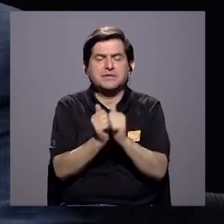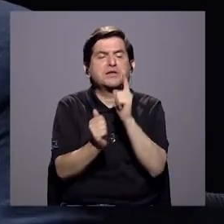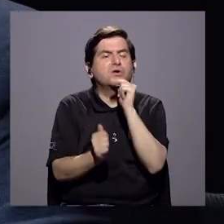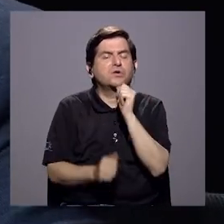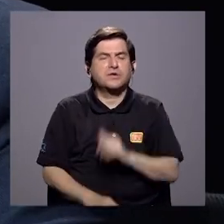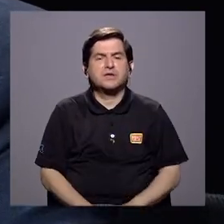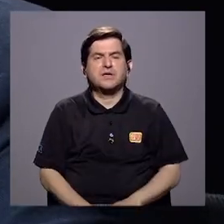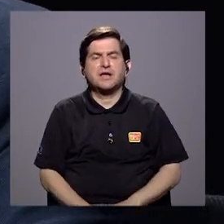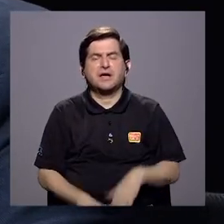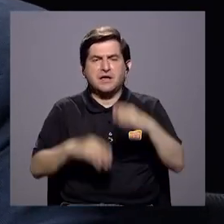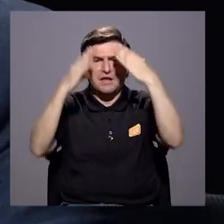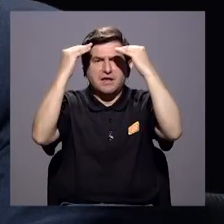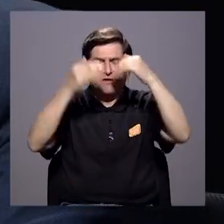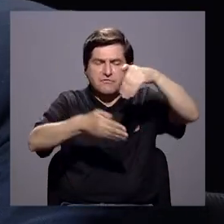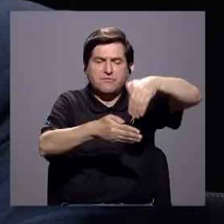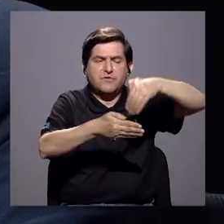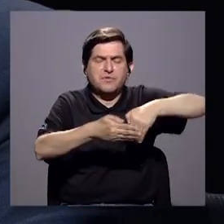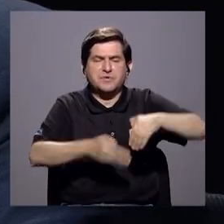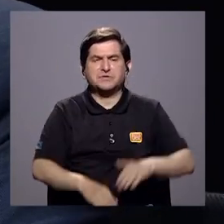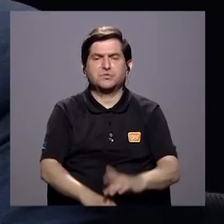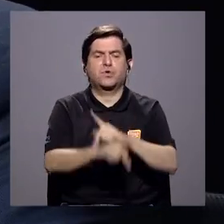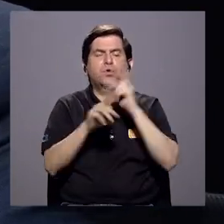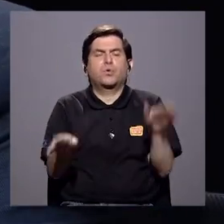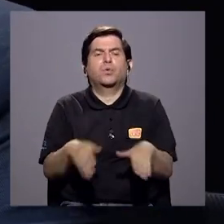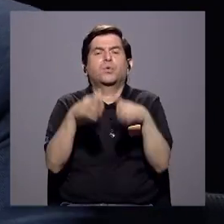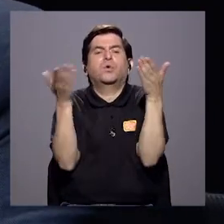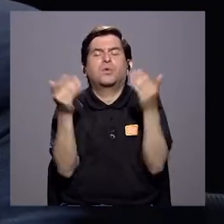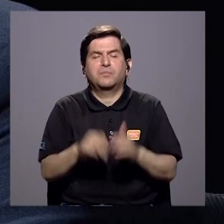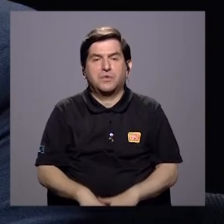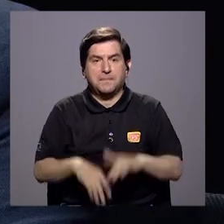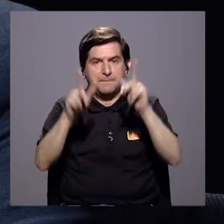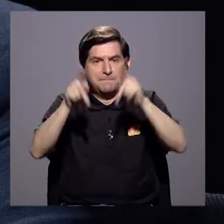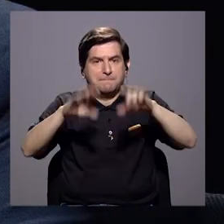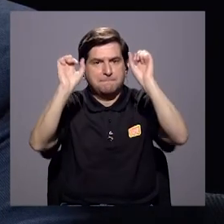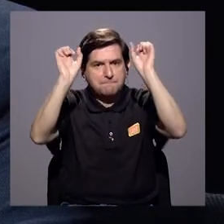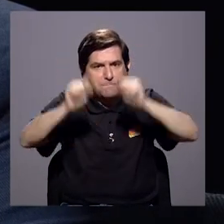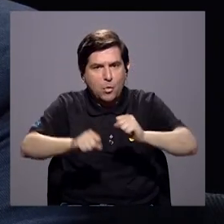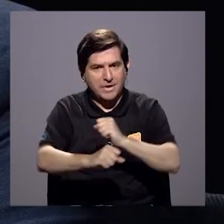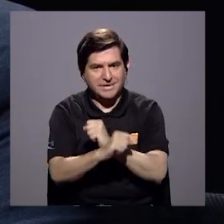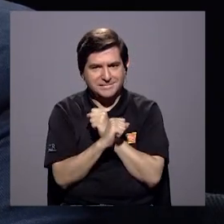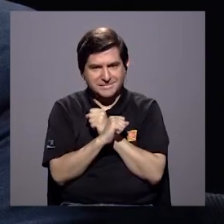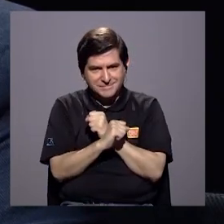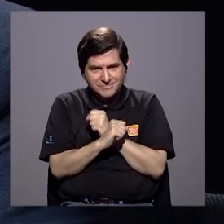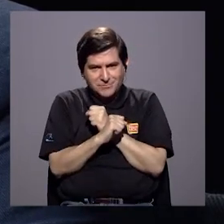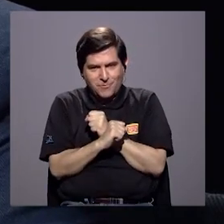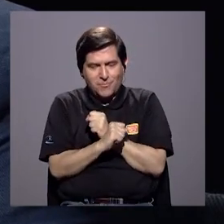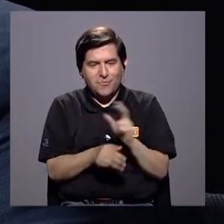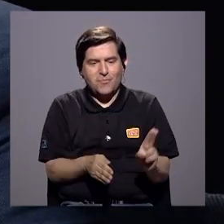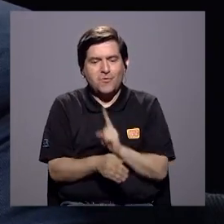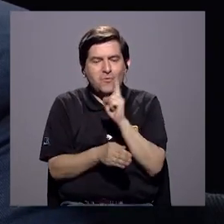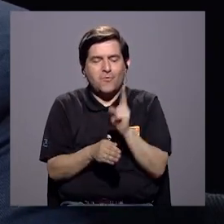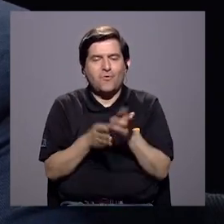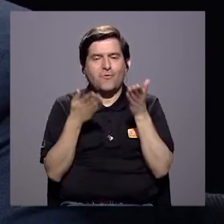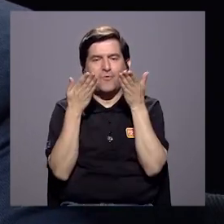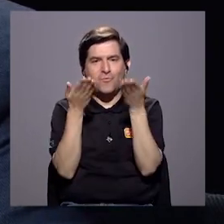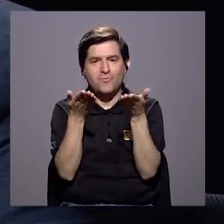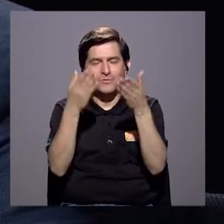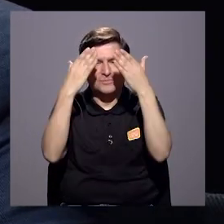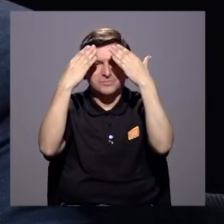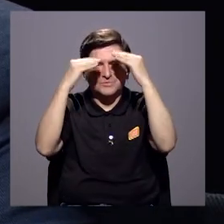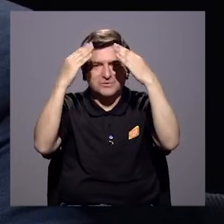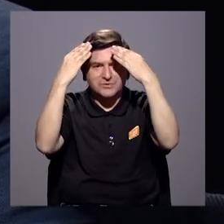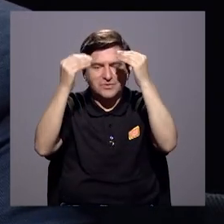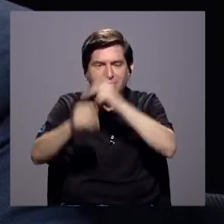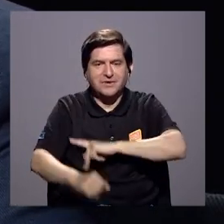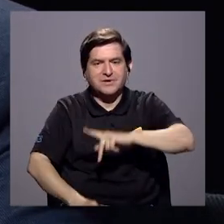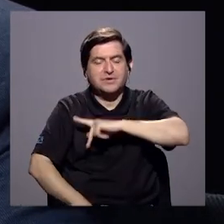dónde se al amanecer almacenan cómo se protegen entonces el ciudadano podría estar seguro que uso se le están dando a sus